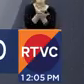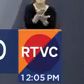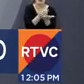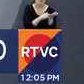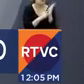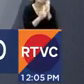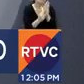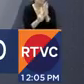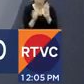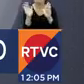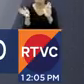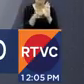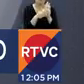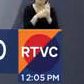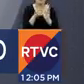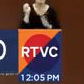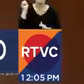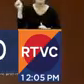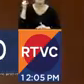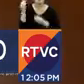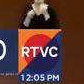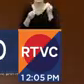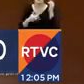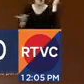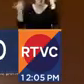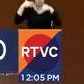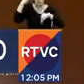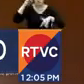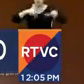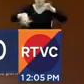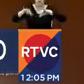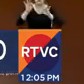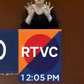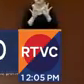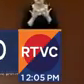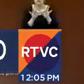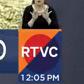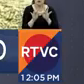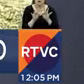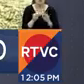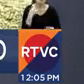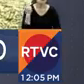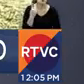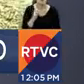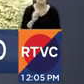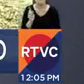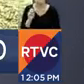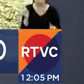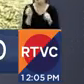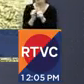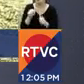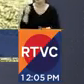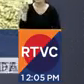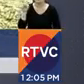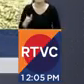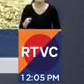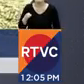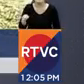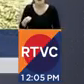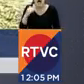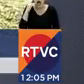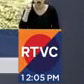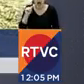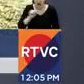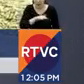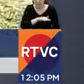investigador y en que confirmaron la manipulación de la escena, la familia cree que Jonier no actuó solo. El cadáver de la señora Marlene fue trasladado de un piso